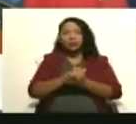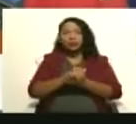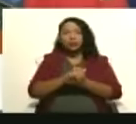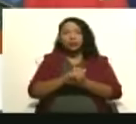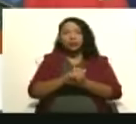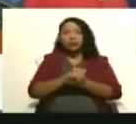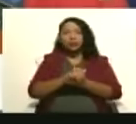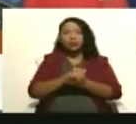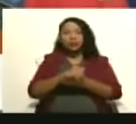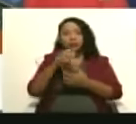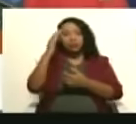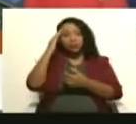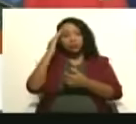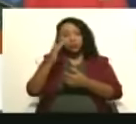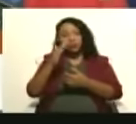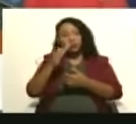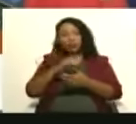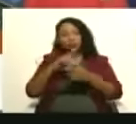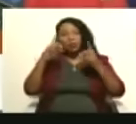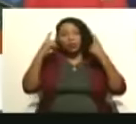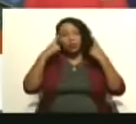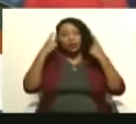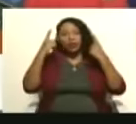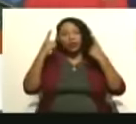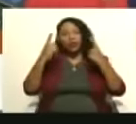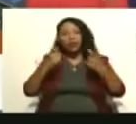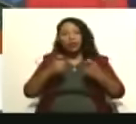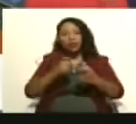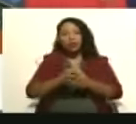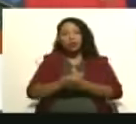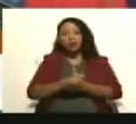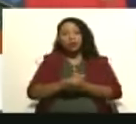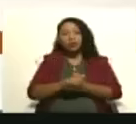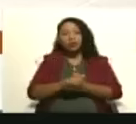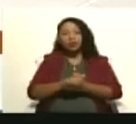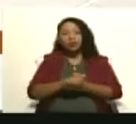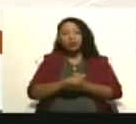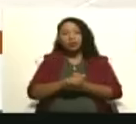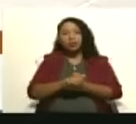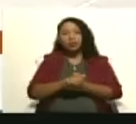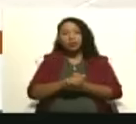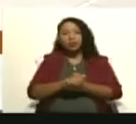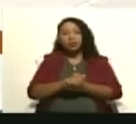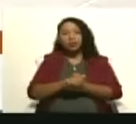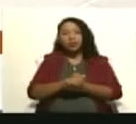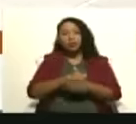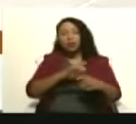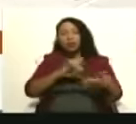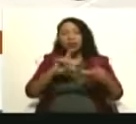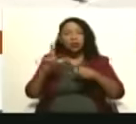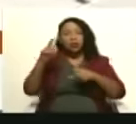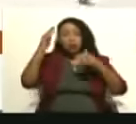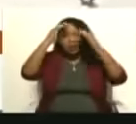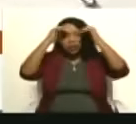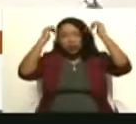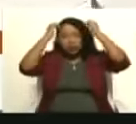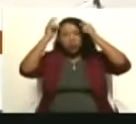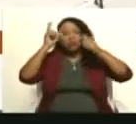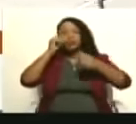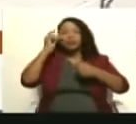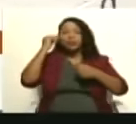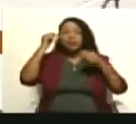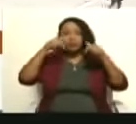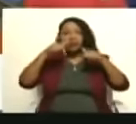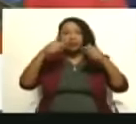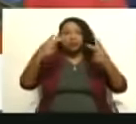cadetes, tropas profesionales, músicos militares, tropa listada, milicianos, milicianas, que las veo desde